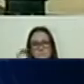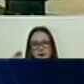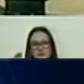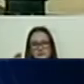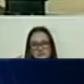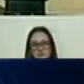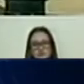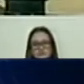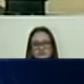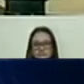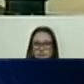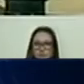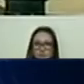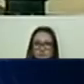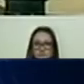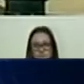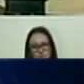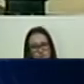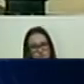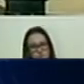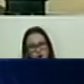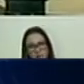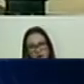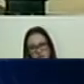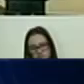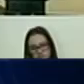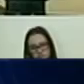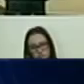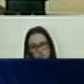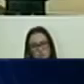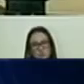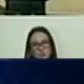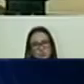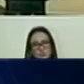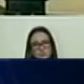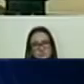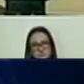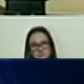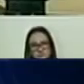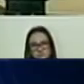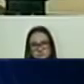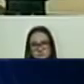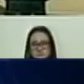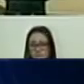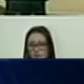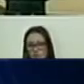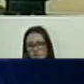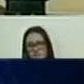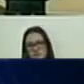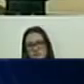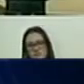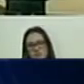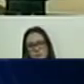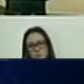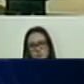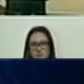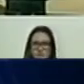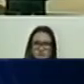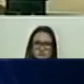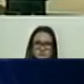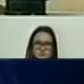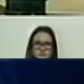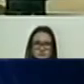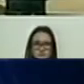y yo voy a esa cumbre y nos vemos las caras y voy a defender la verdad de Venezuela